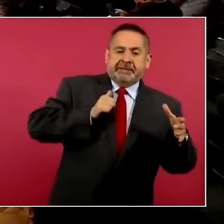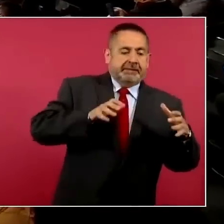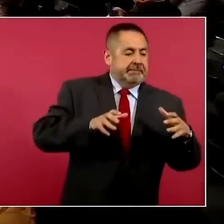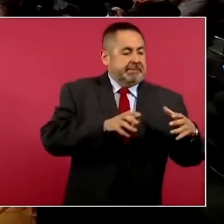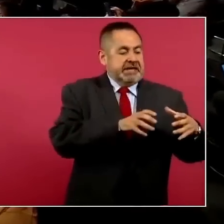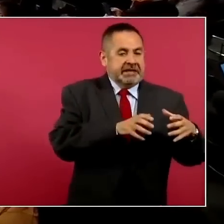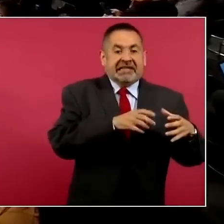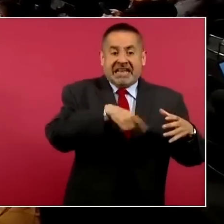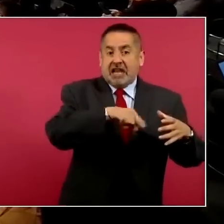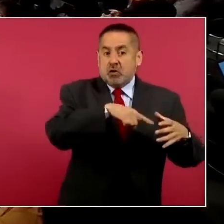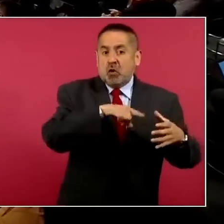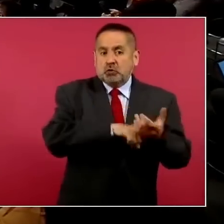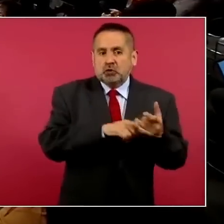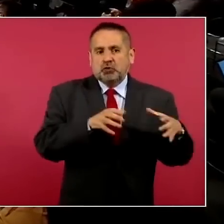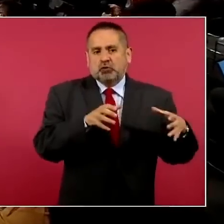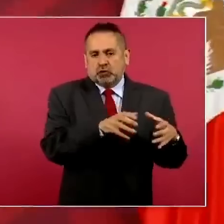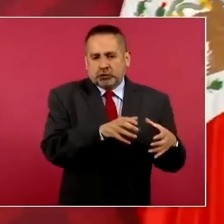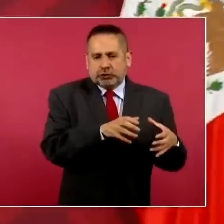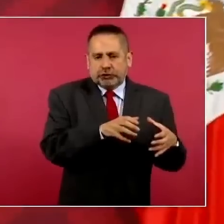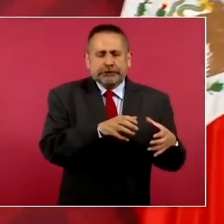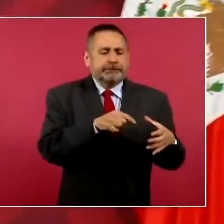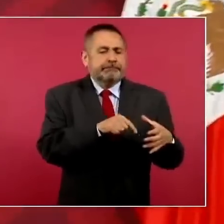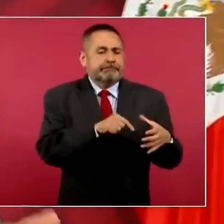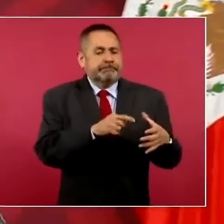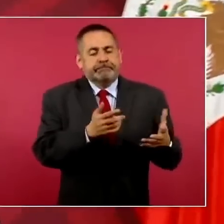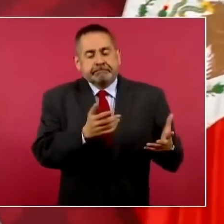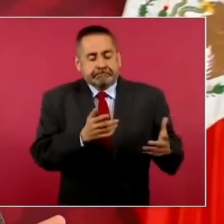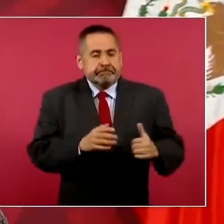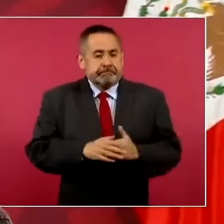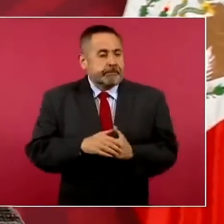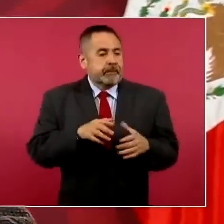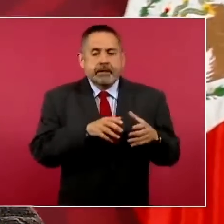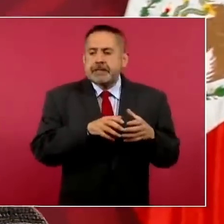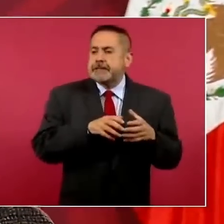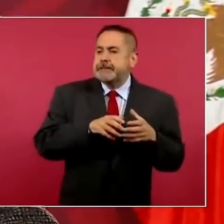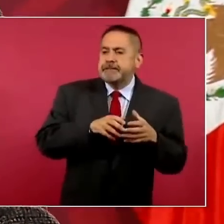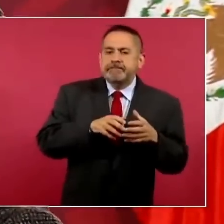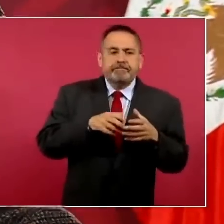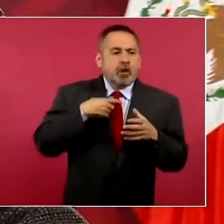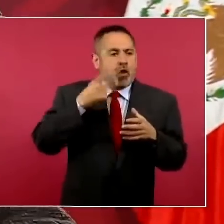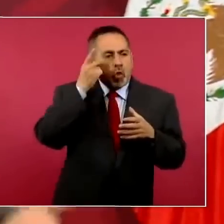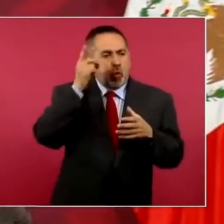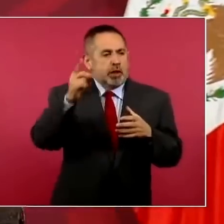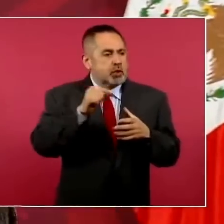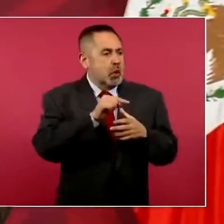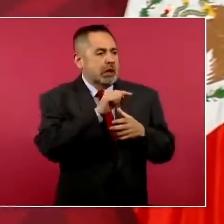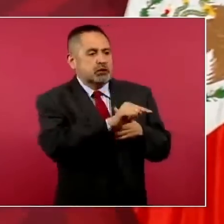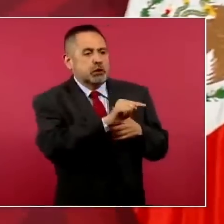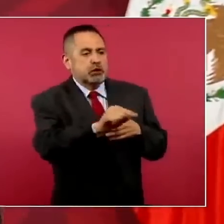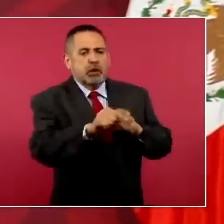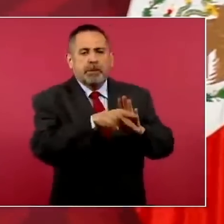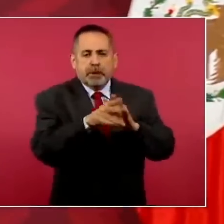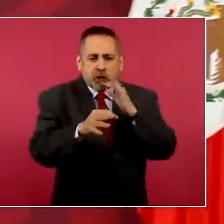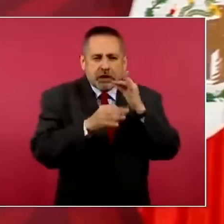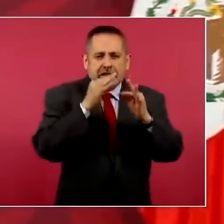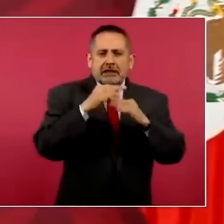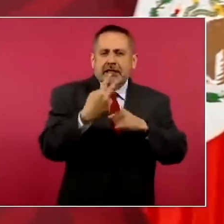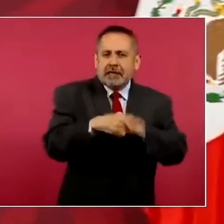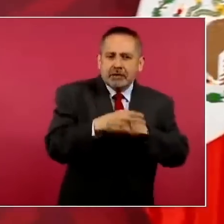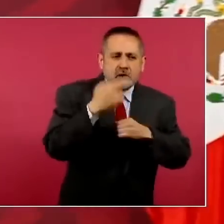sino eran dueños de medios de comunicación,